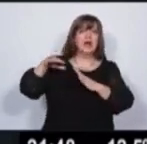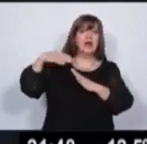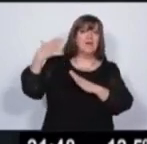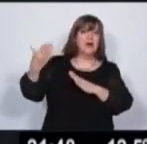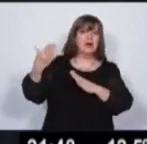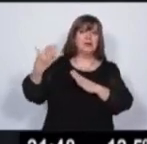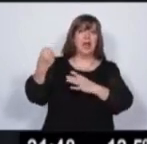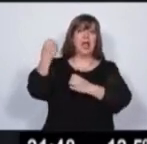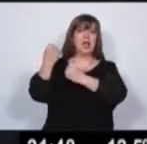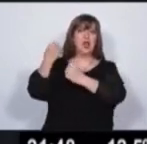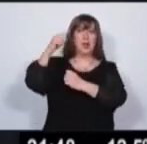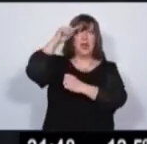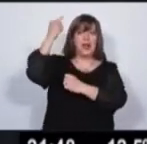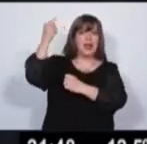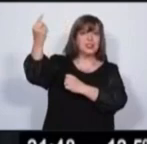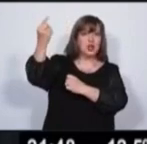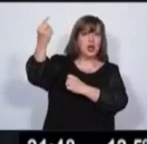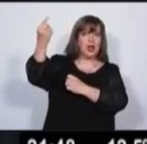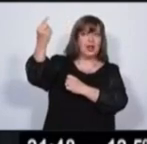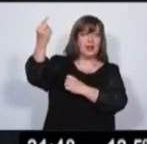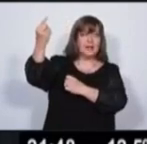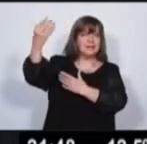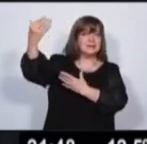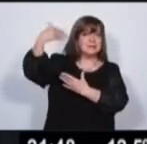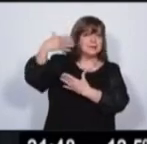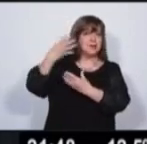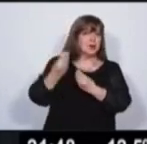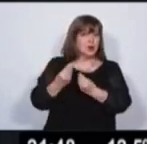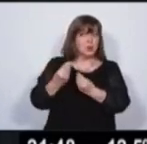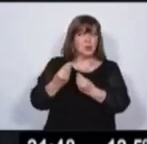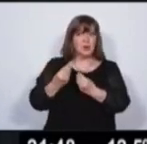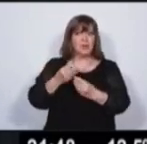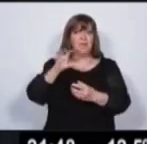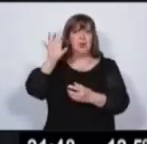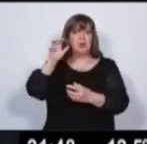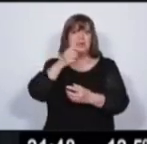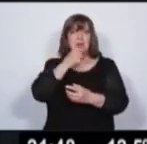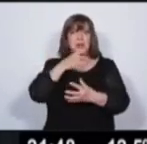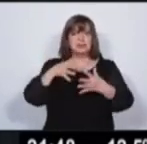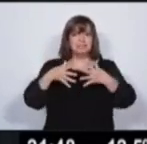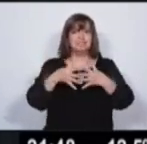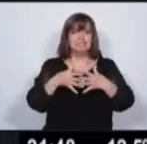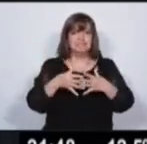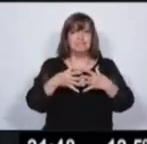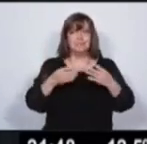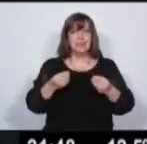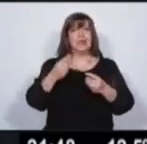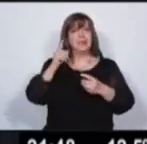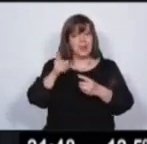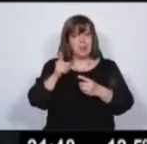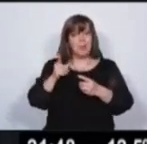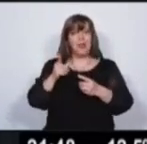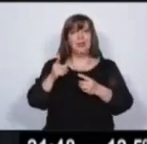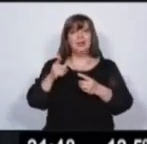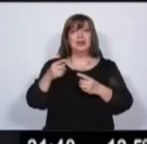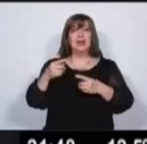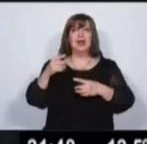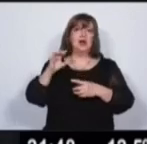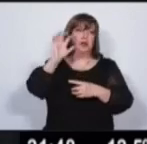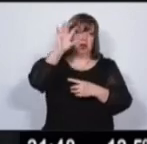de política económica nacional han deteriorado la capacidad de la mayoría de las provincias productivas incluso las que tienen mayor